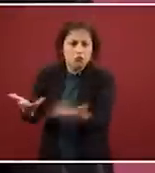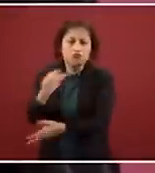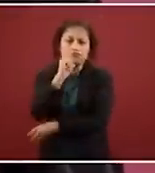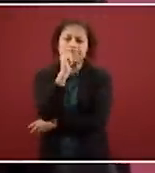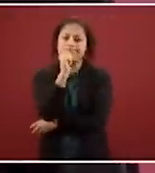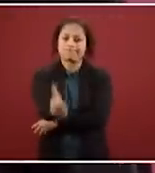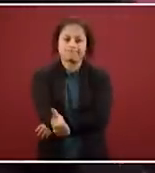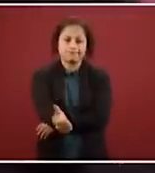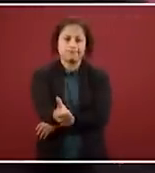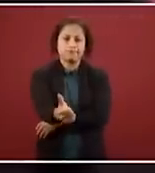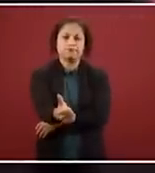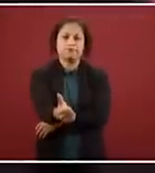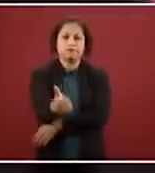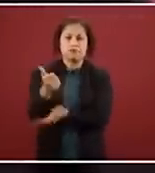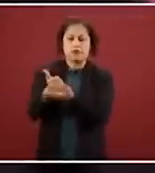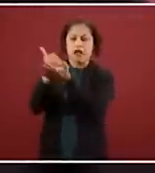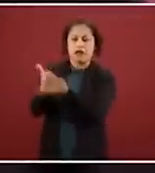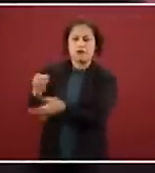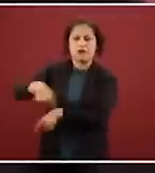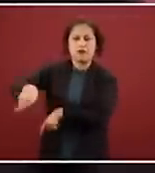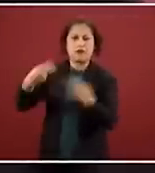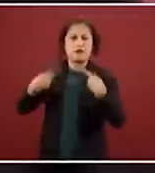por el indígena vivo